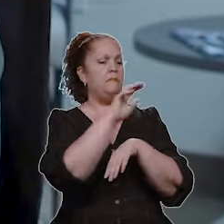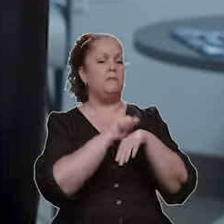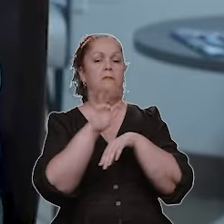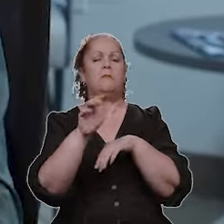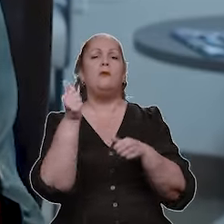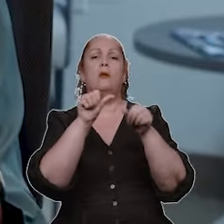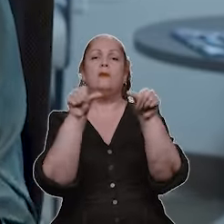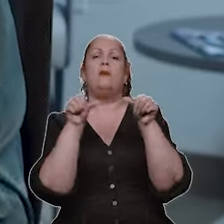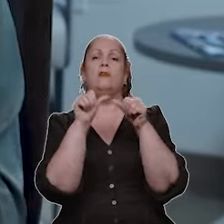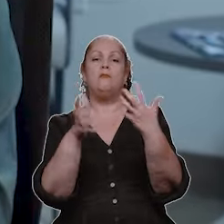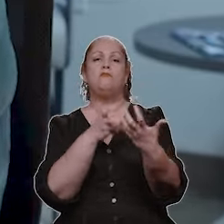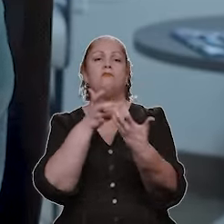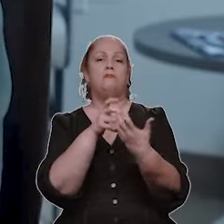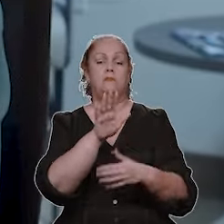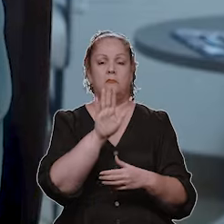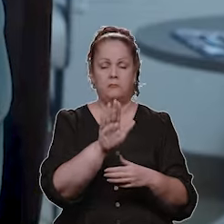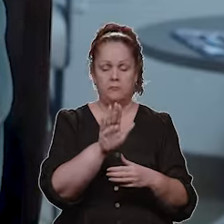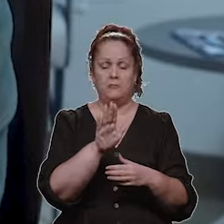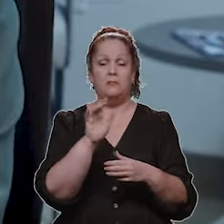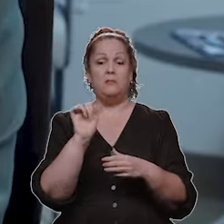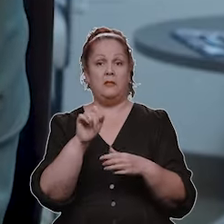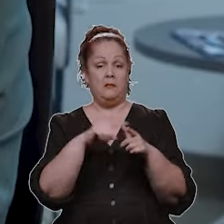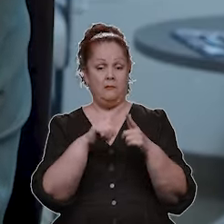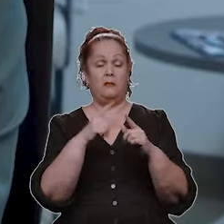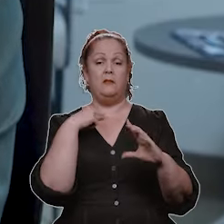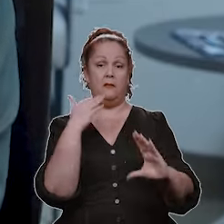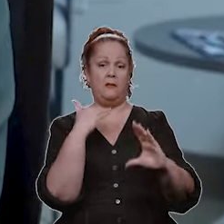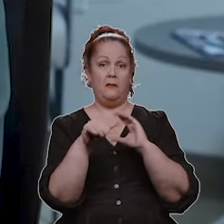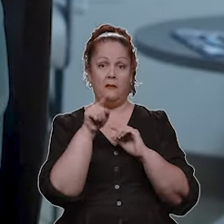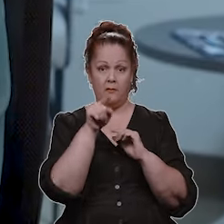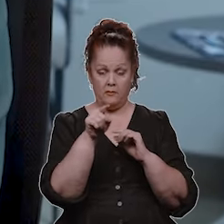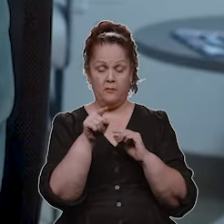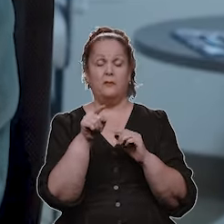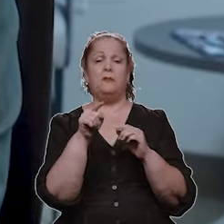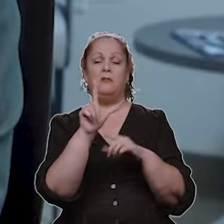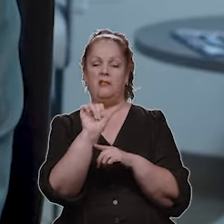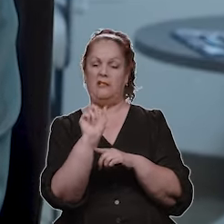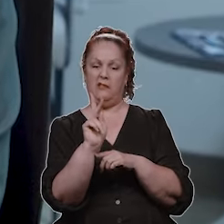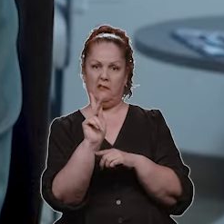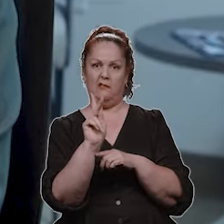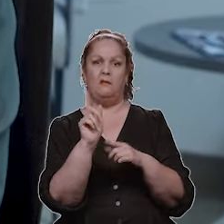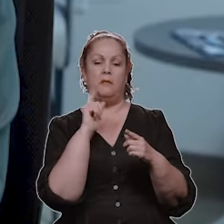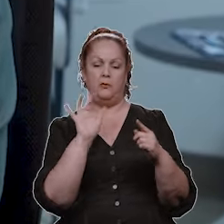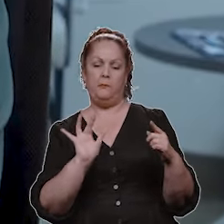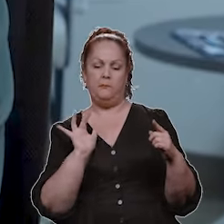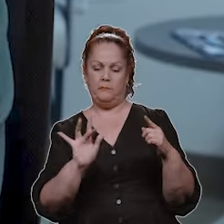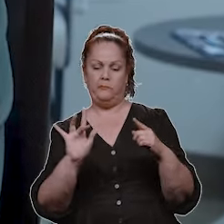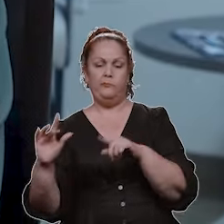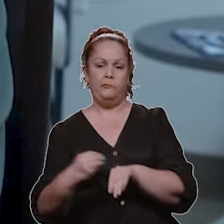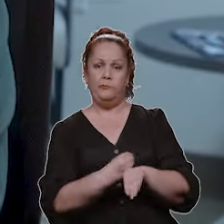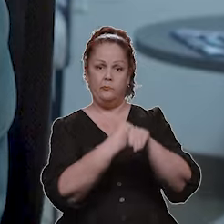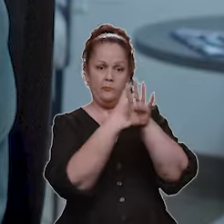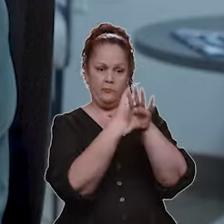la región que corresponda y ese ciudadano va a recibir una una conexión o un enlace hace para conectarse a